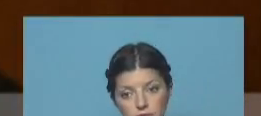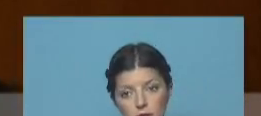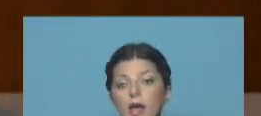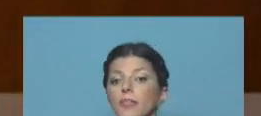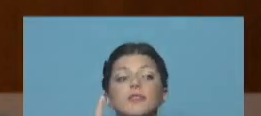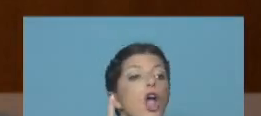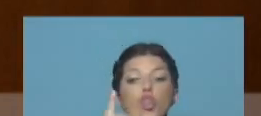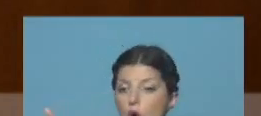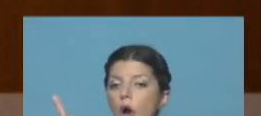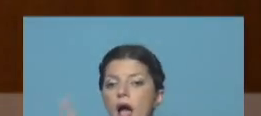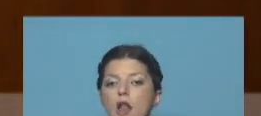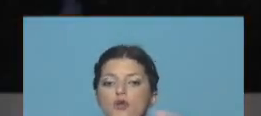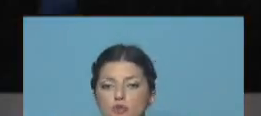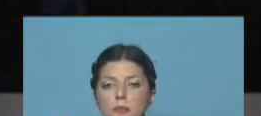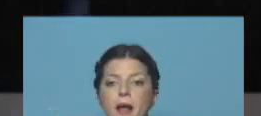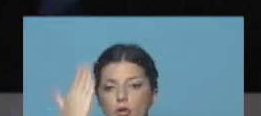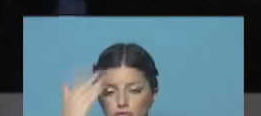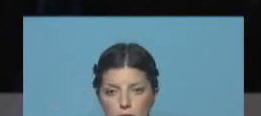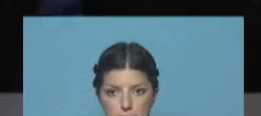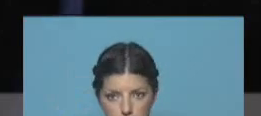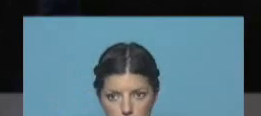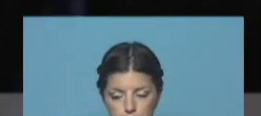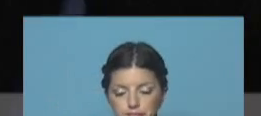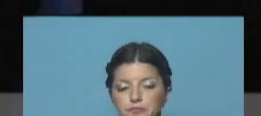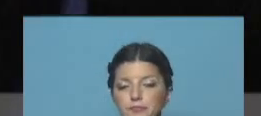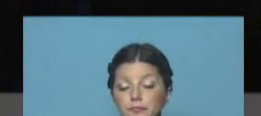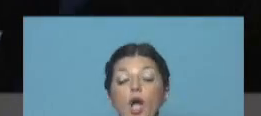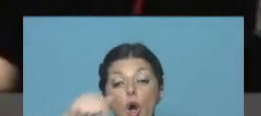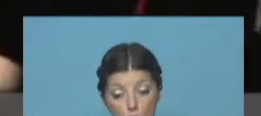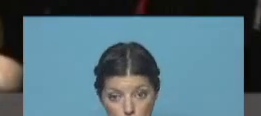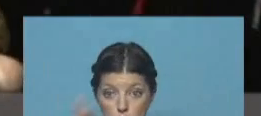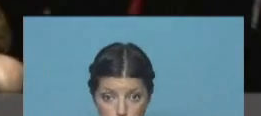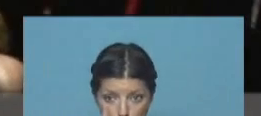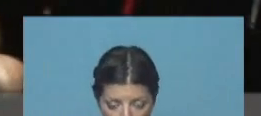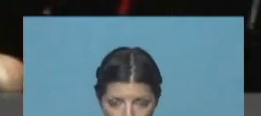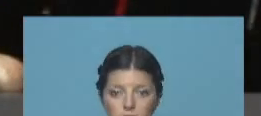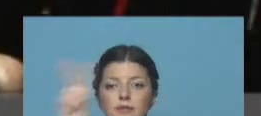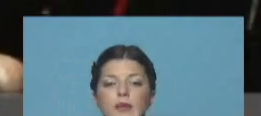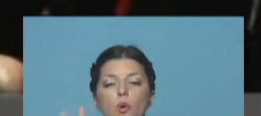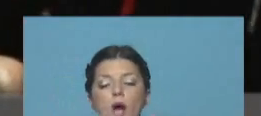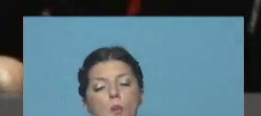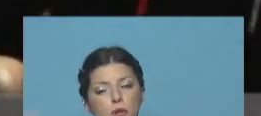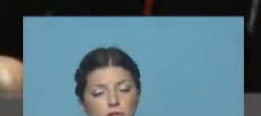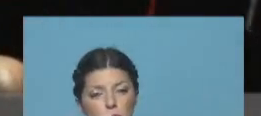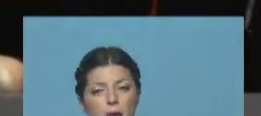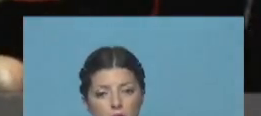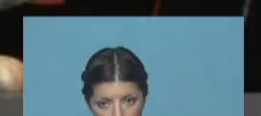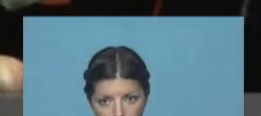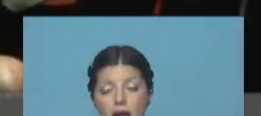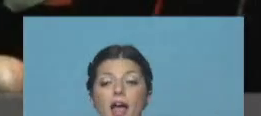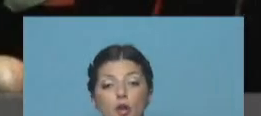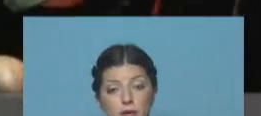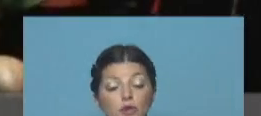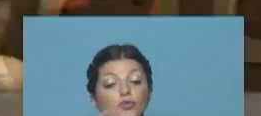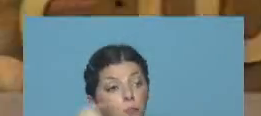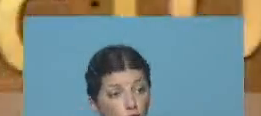a la Asamblea Constituyente. Hoy, Ortega afronta un proceso de destitución motorizado desde el gobierno que le confiscó sus